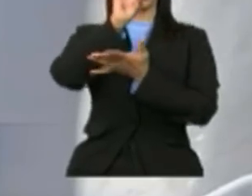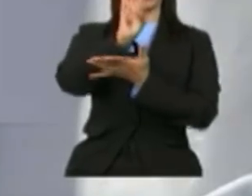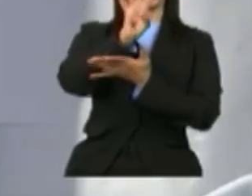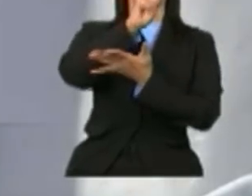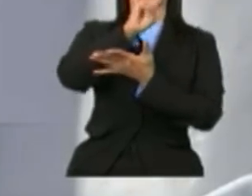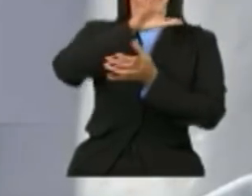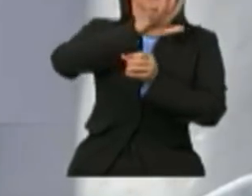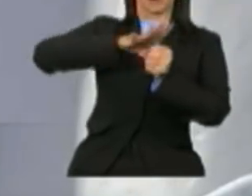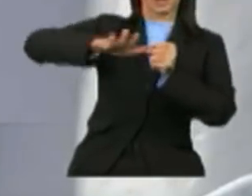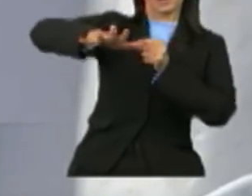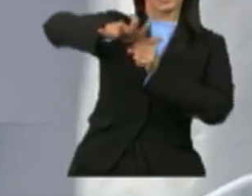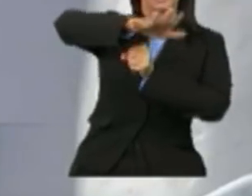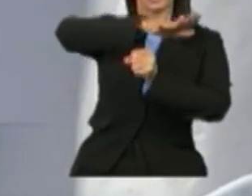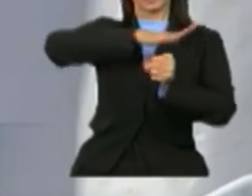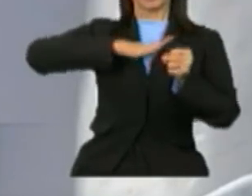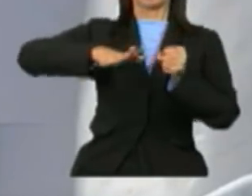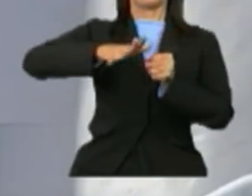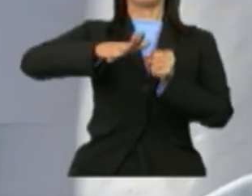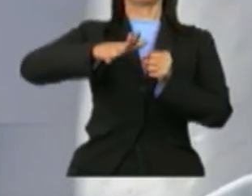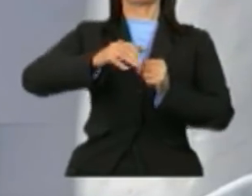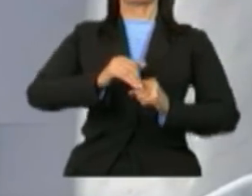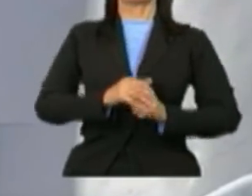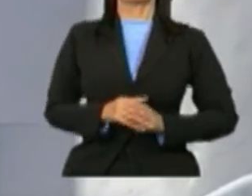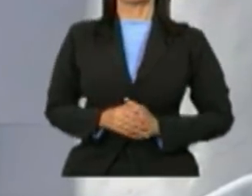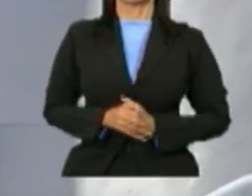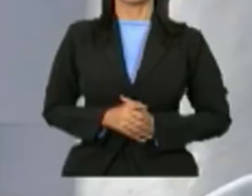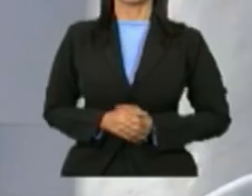4.964 a nivel nacional,